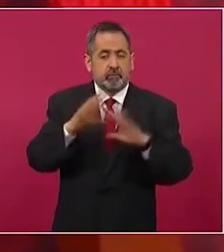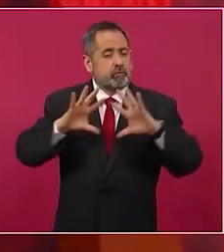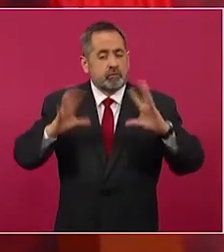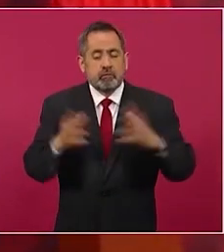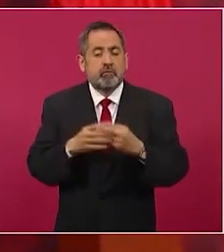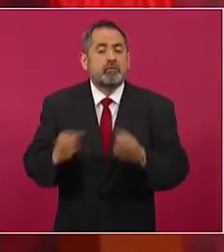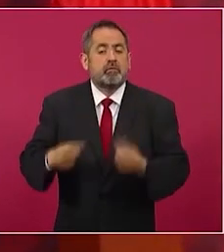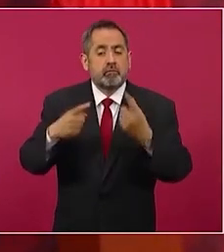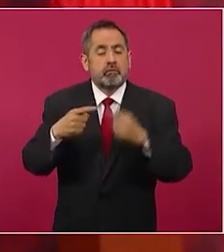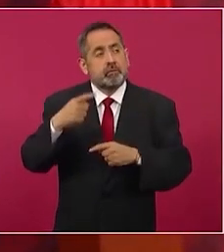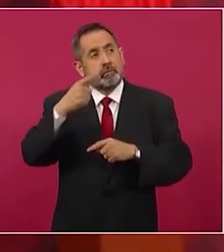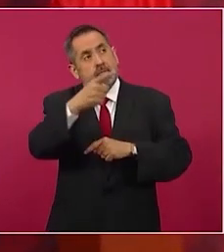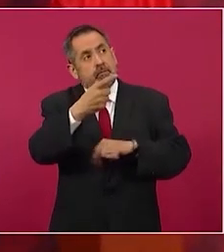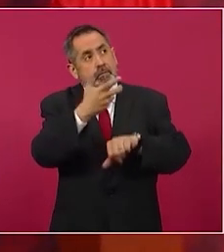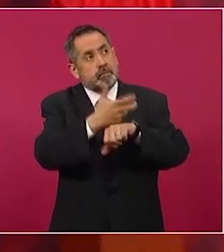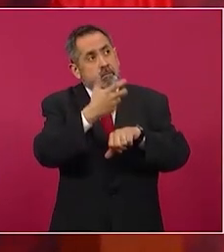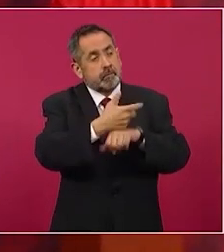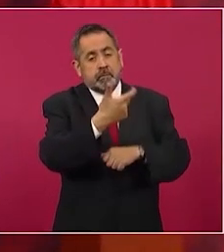vamos a estar